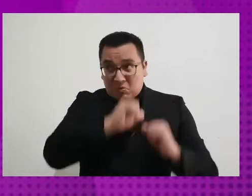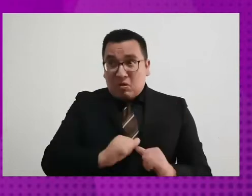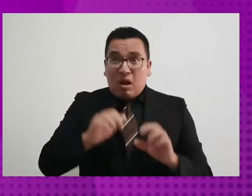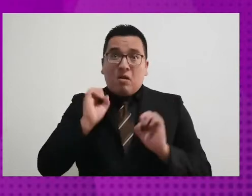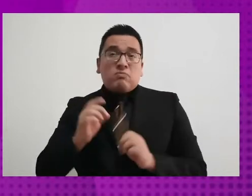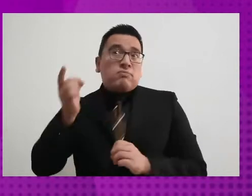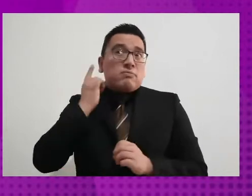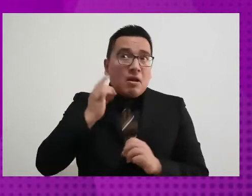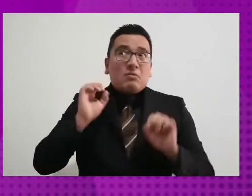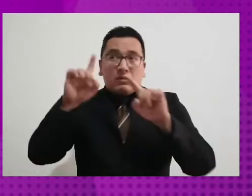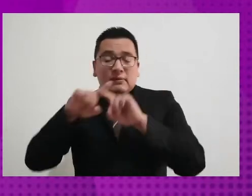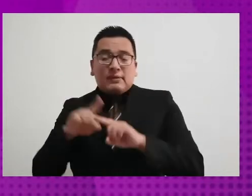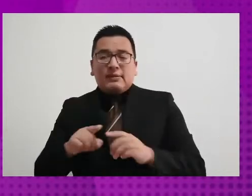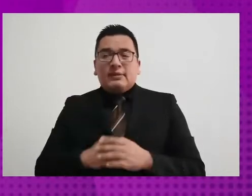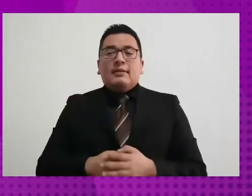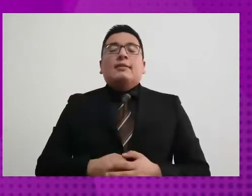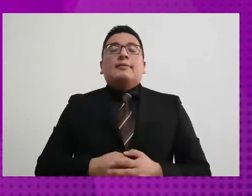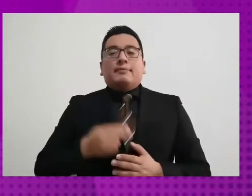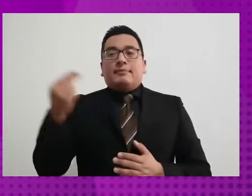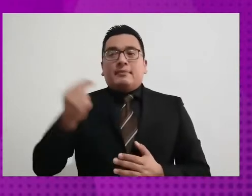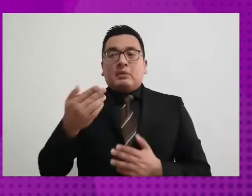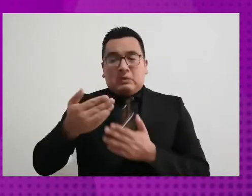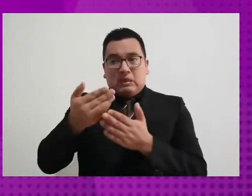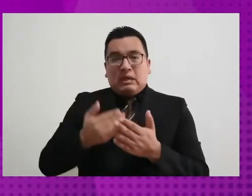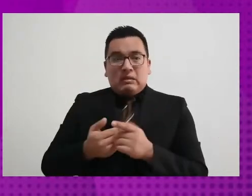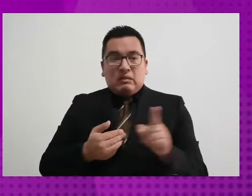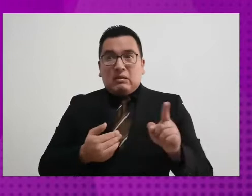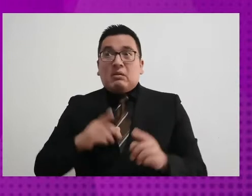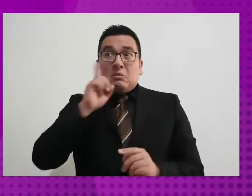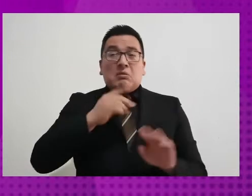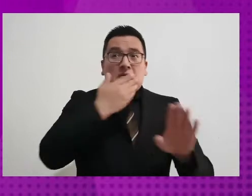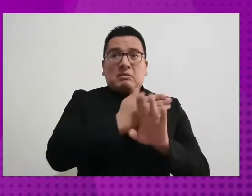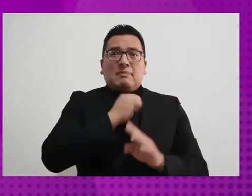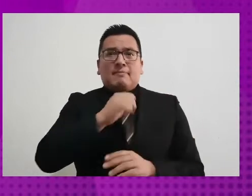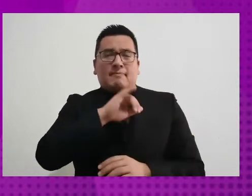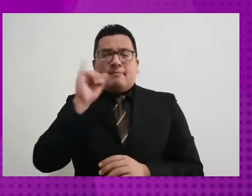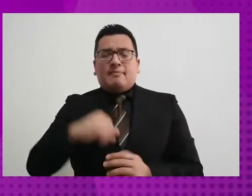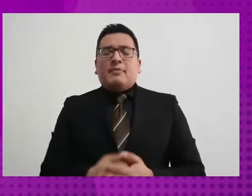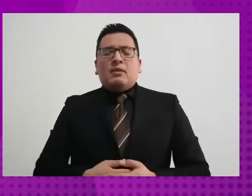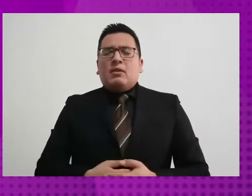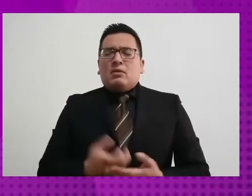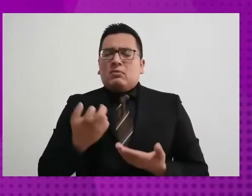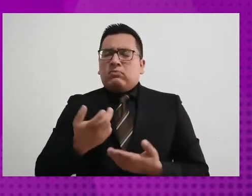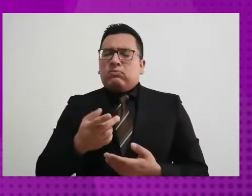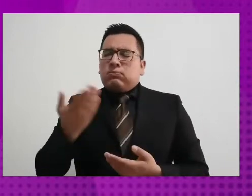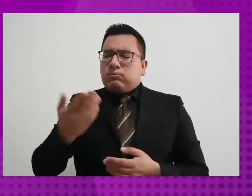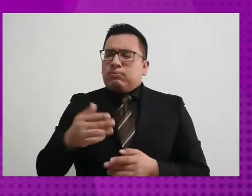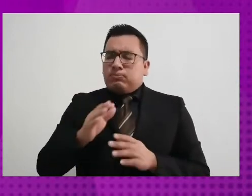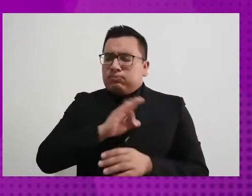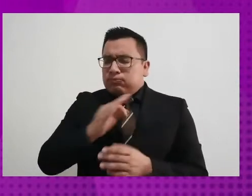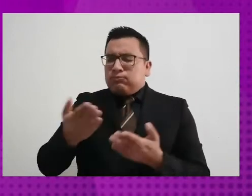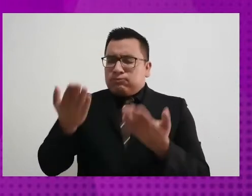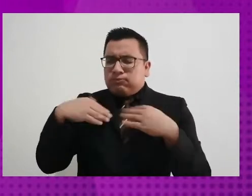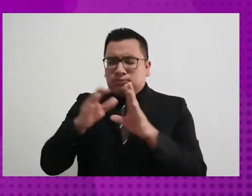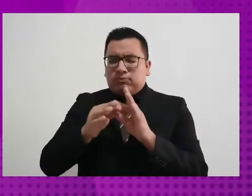violencia política de género. Entonces, quisiera que para empezar, Carla, no sé si nos pudieras platicar un poquito